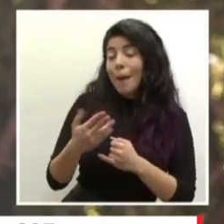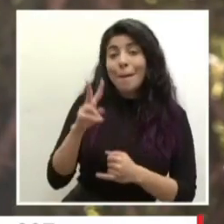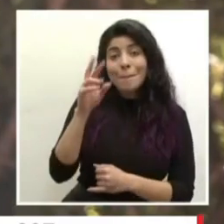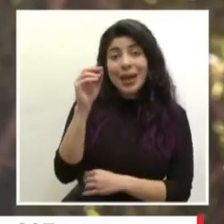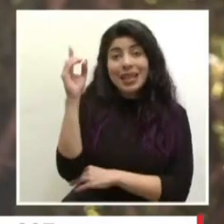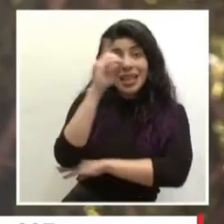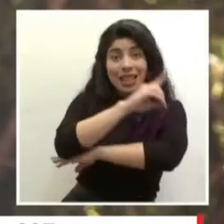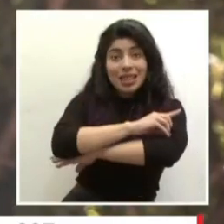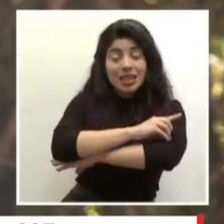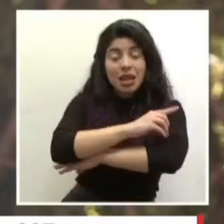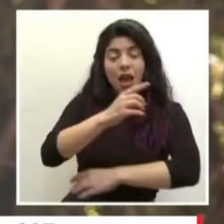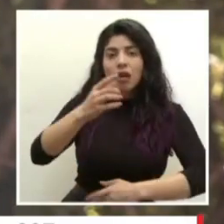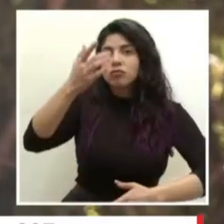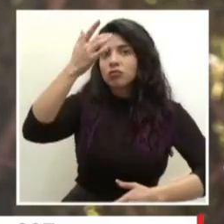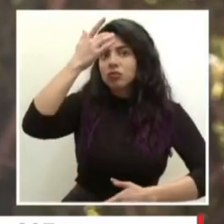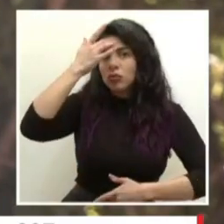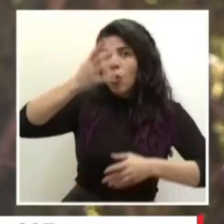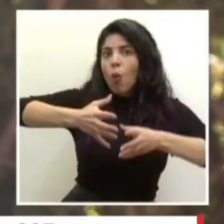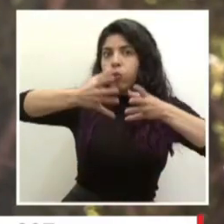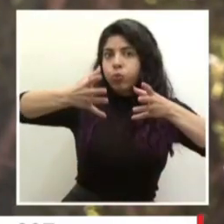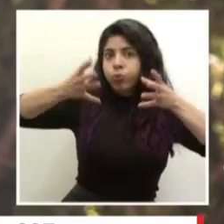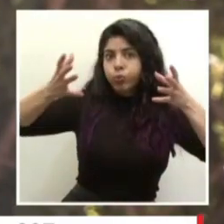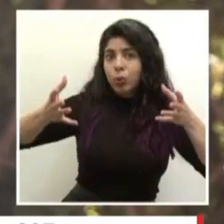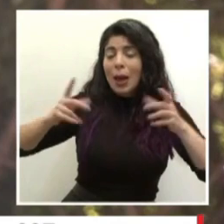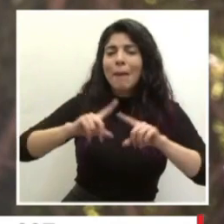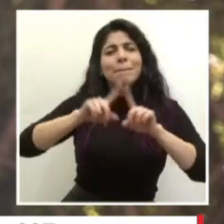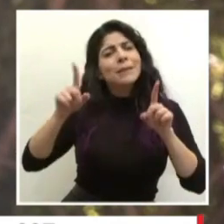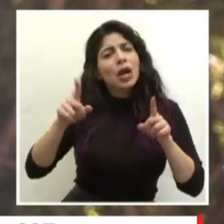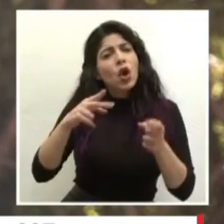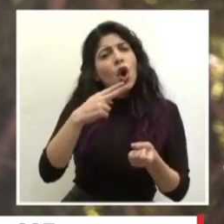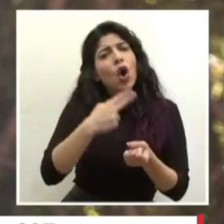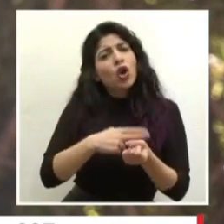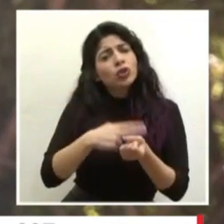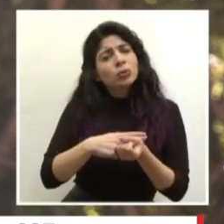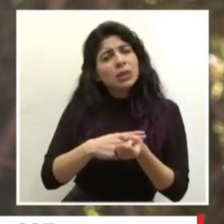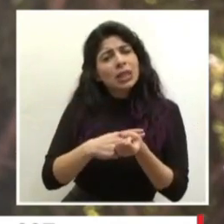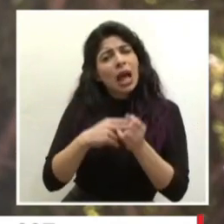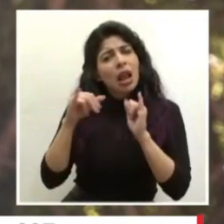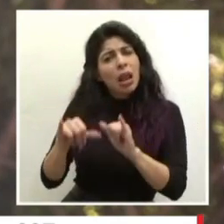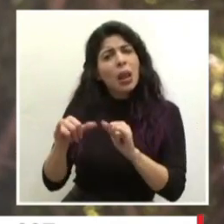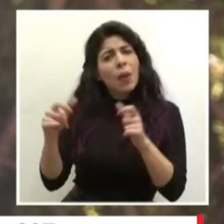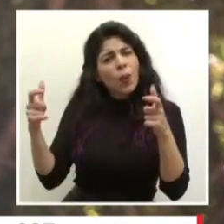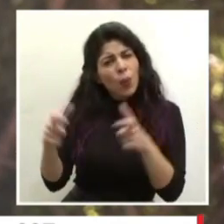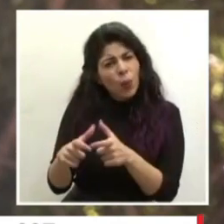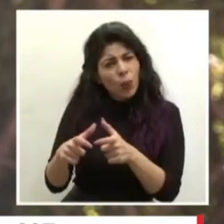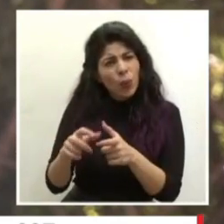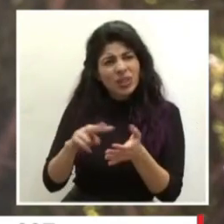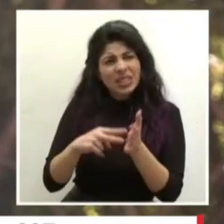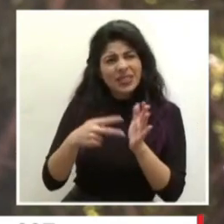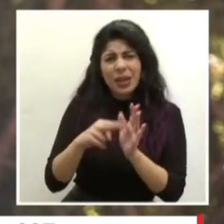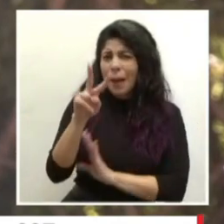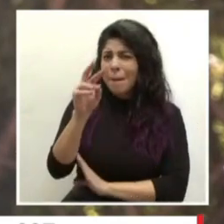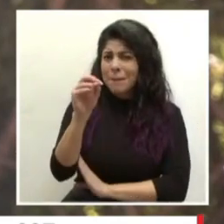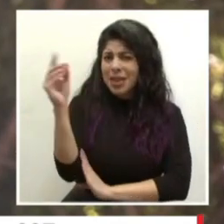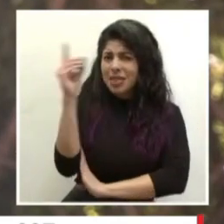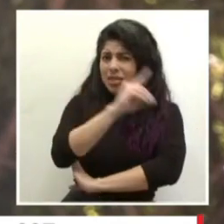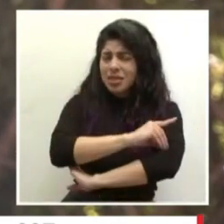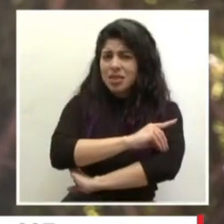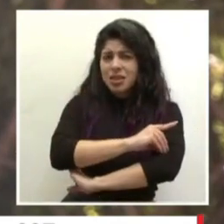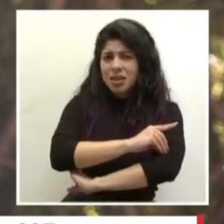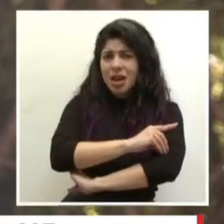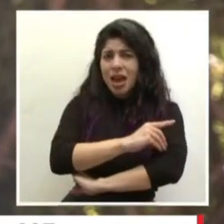la cantidad de casos aumentó bastante, pero las hospitalizaciones bajaron prácticamente, se puede decir que en 20 días obtuvimos